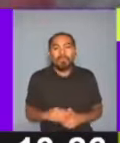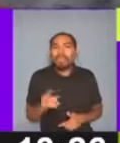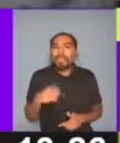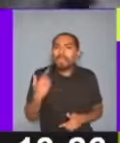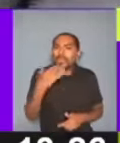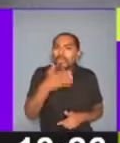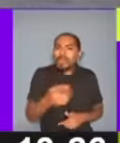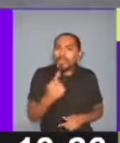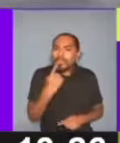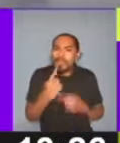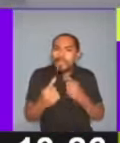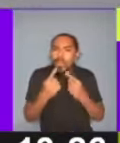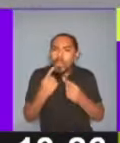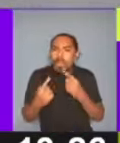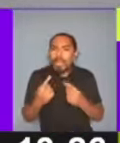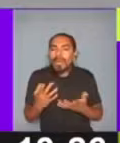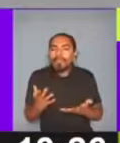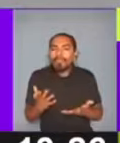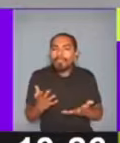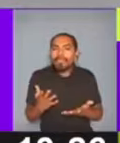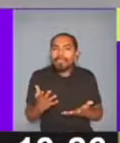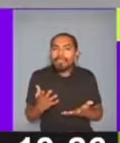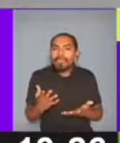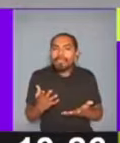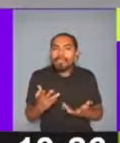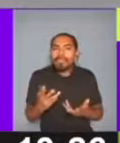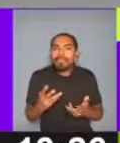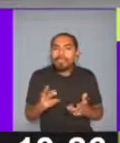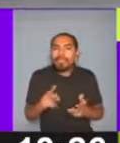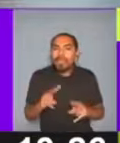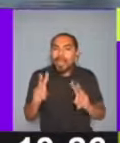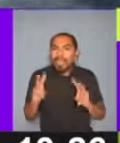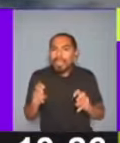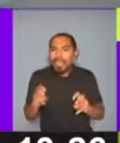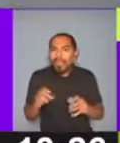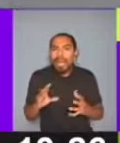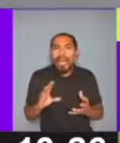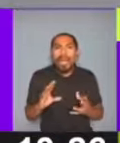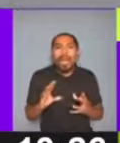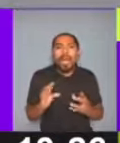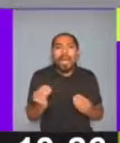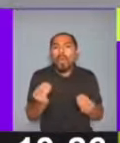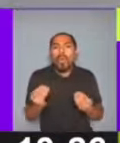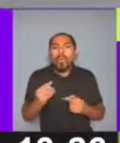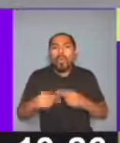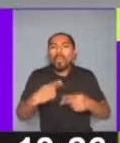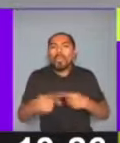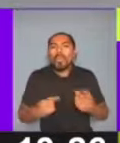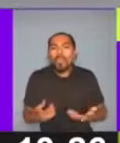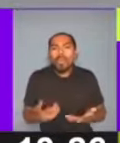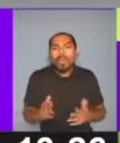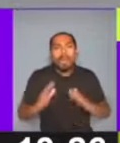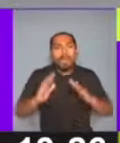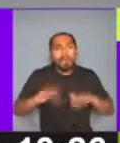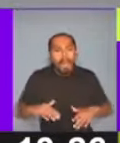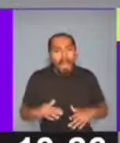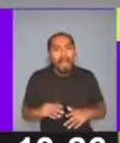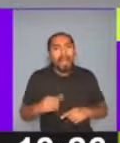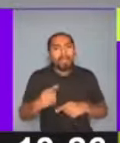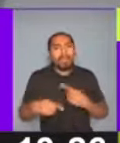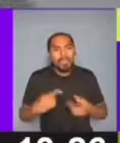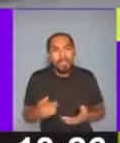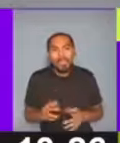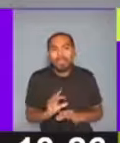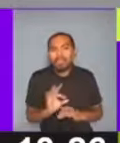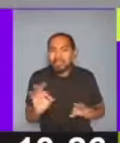a una fuente confiable sobre lo que va a pasar, porque uno tiene que preguntarse, Mariana, ¿qué va a pasar para